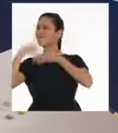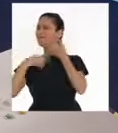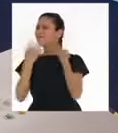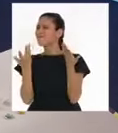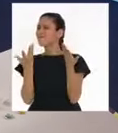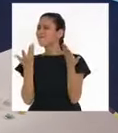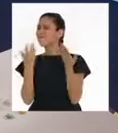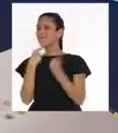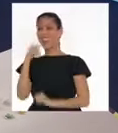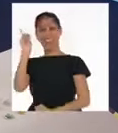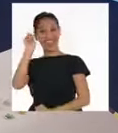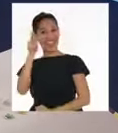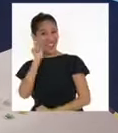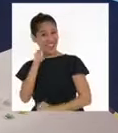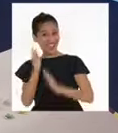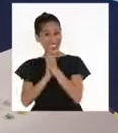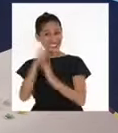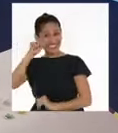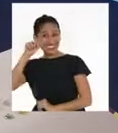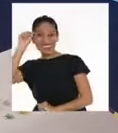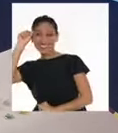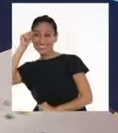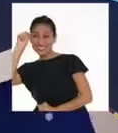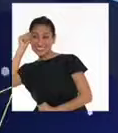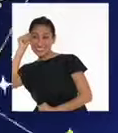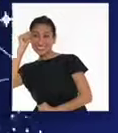¡Muy bien! ¡Lo recuerdan!